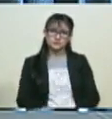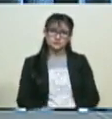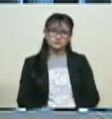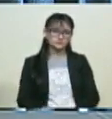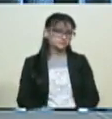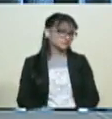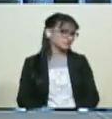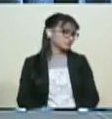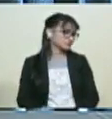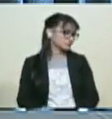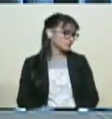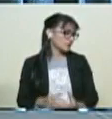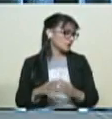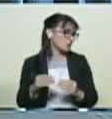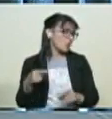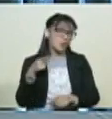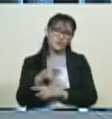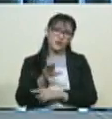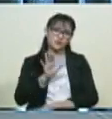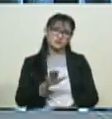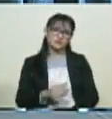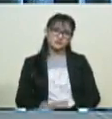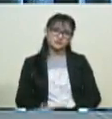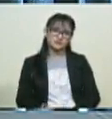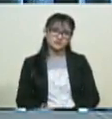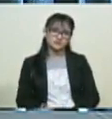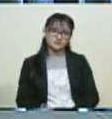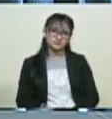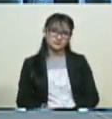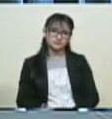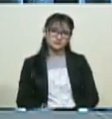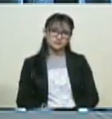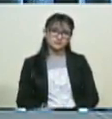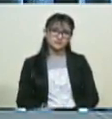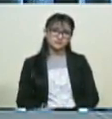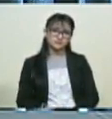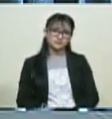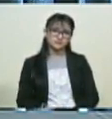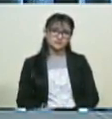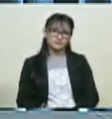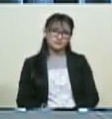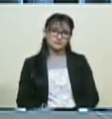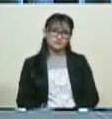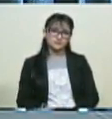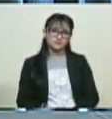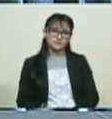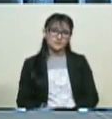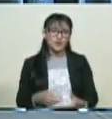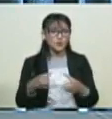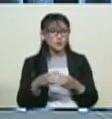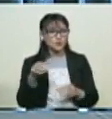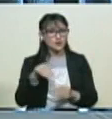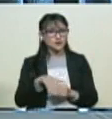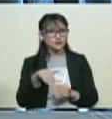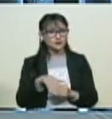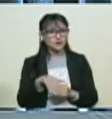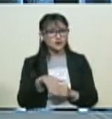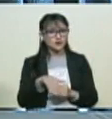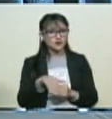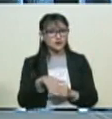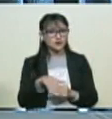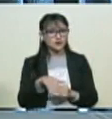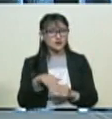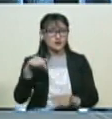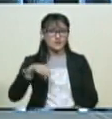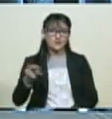como estábamos obligados nadie puede tratar de predeterminar los ciclos electorales de un país y menos en